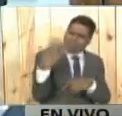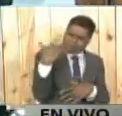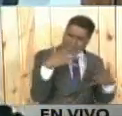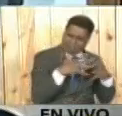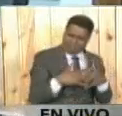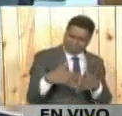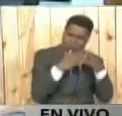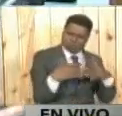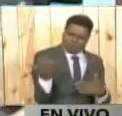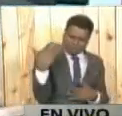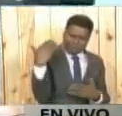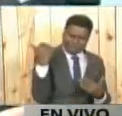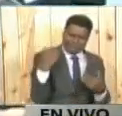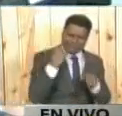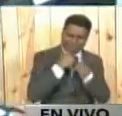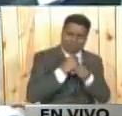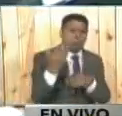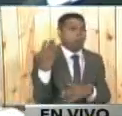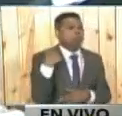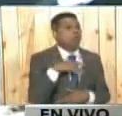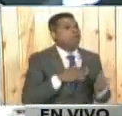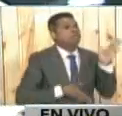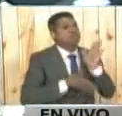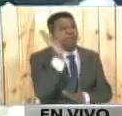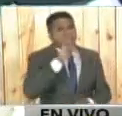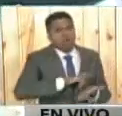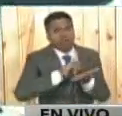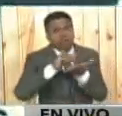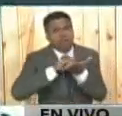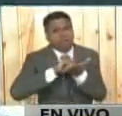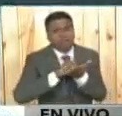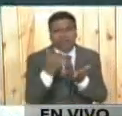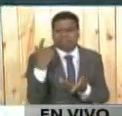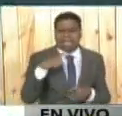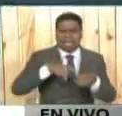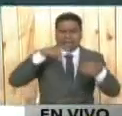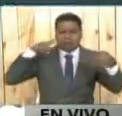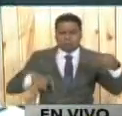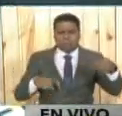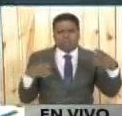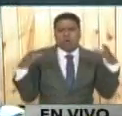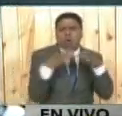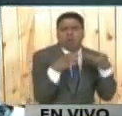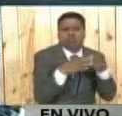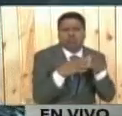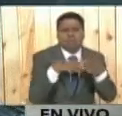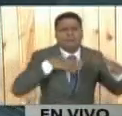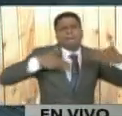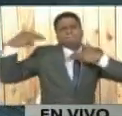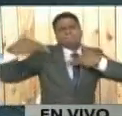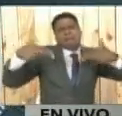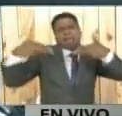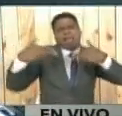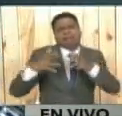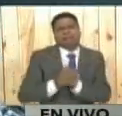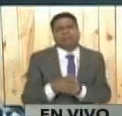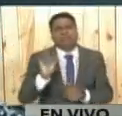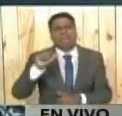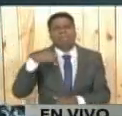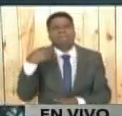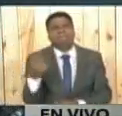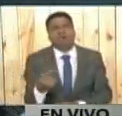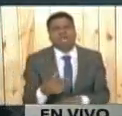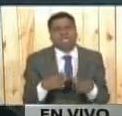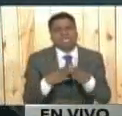americano, y se fueron a Nueva York y ahí fueron excluidos, reducidos a guetos, y solo tenían el elemento de la bomba y de la plena, que